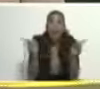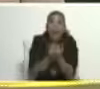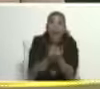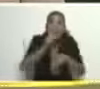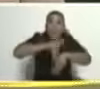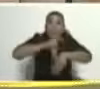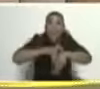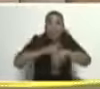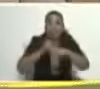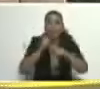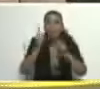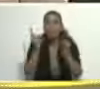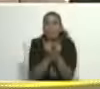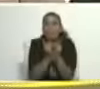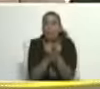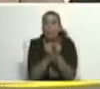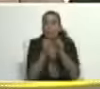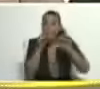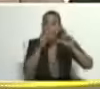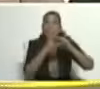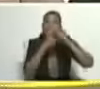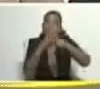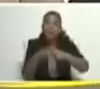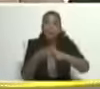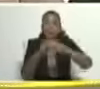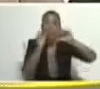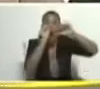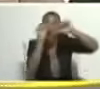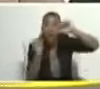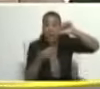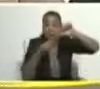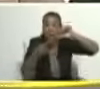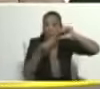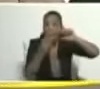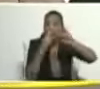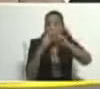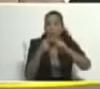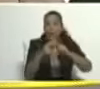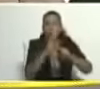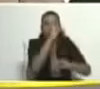la mitad para estos préstamos concesionarios.